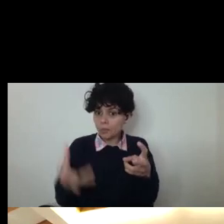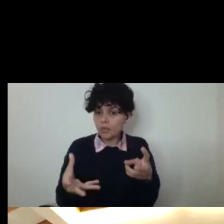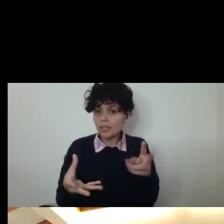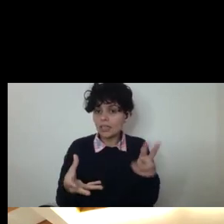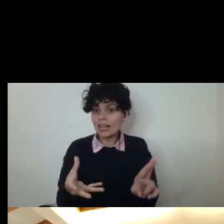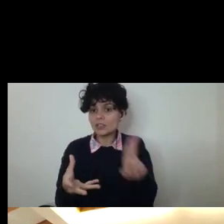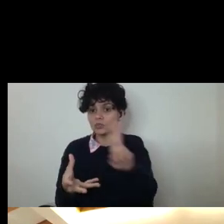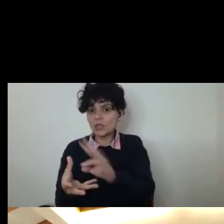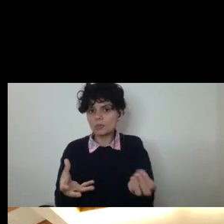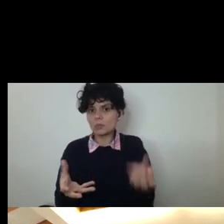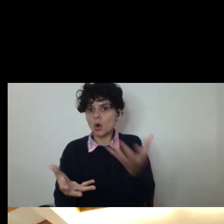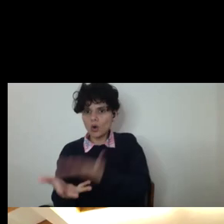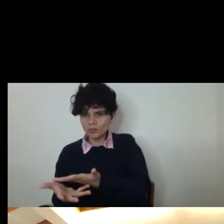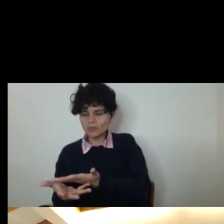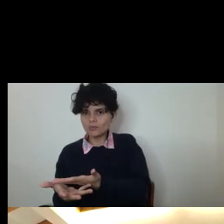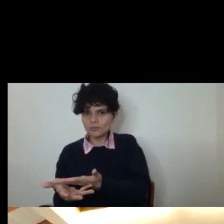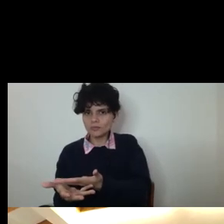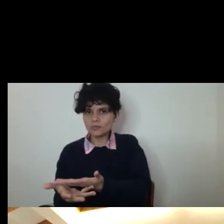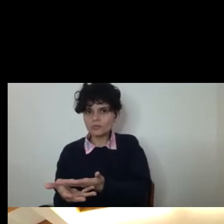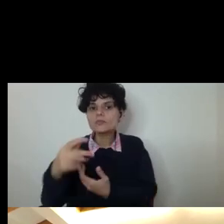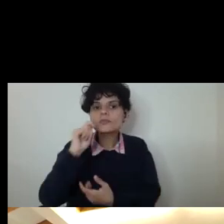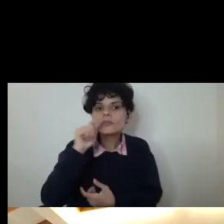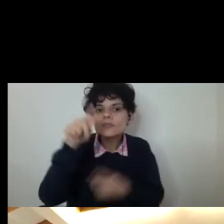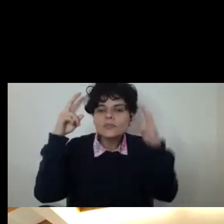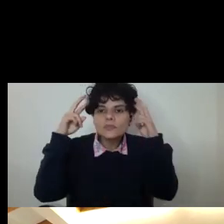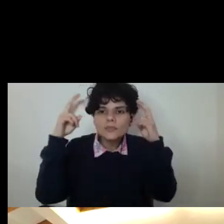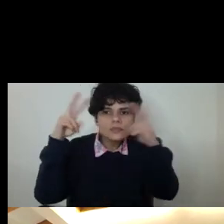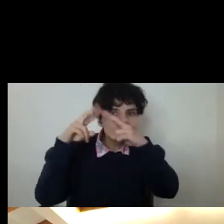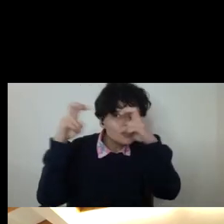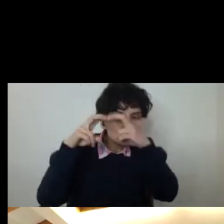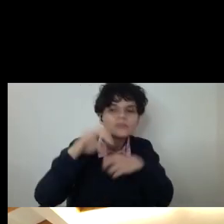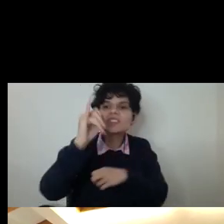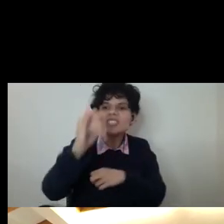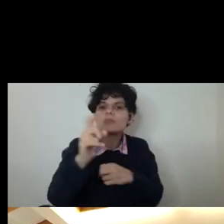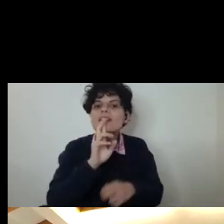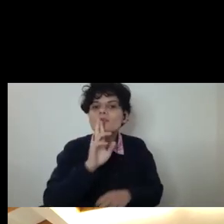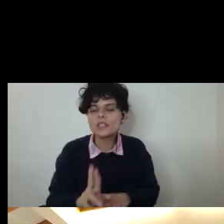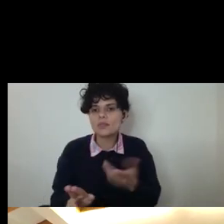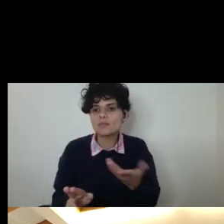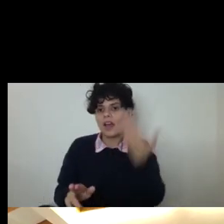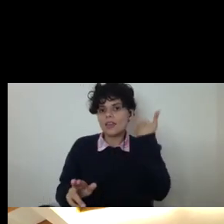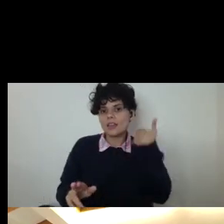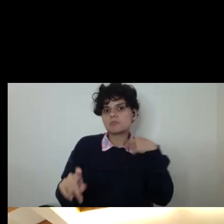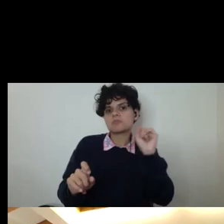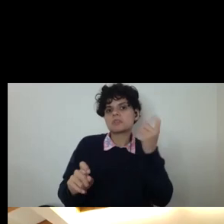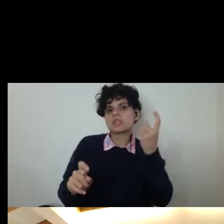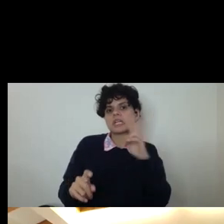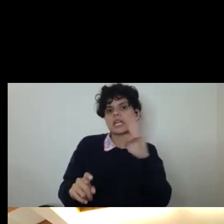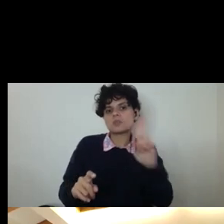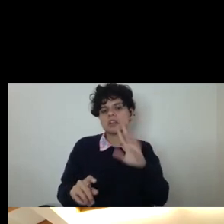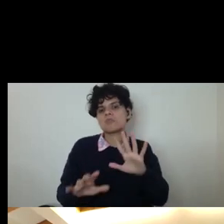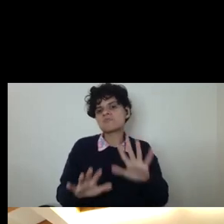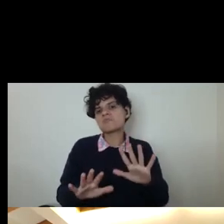está estimulada. O sea, algo le pasó aquí a la neurona que frente al mismo estímulo que antes daba una respuesta basal, ahora da una